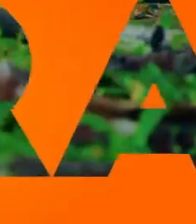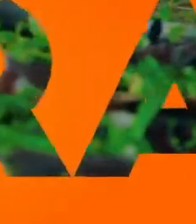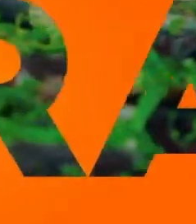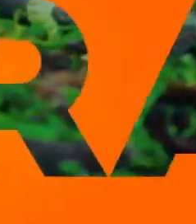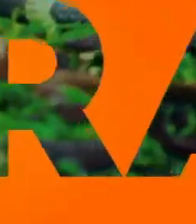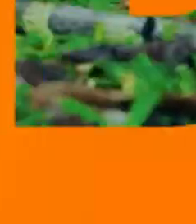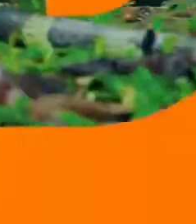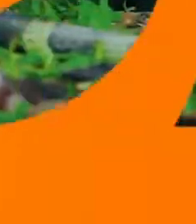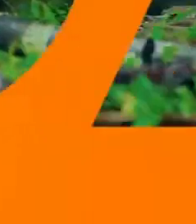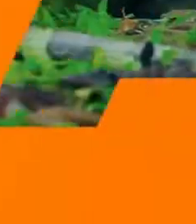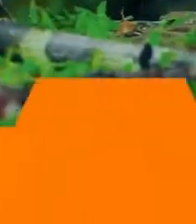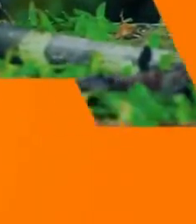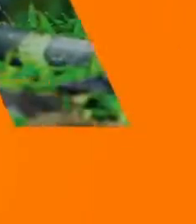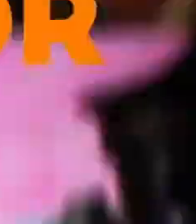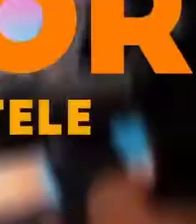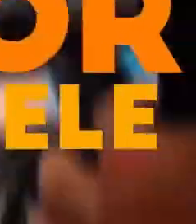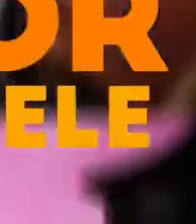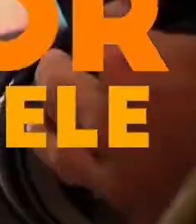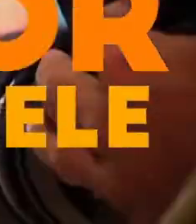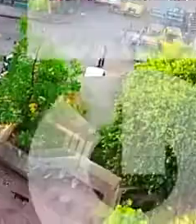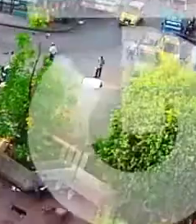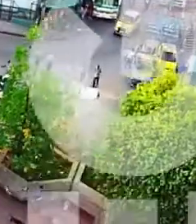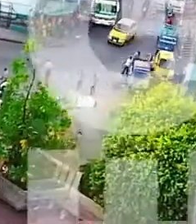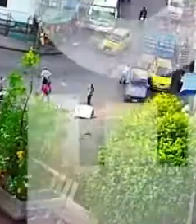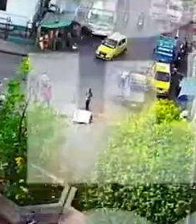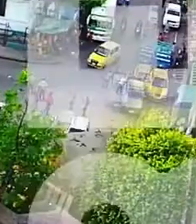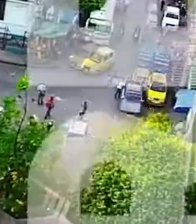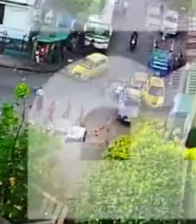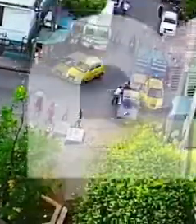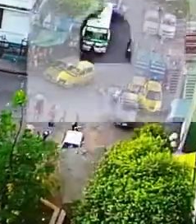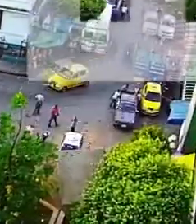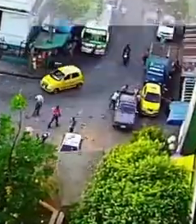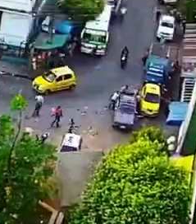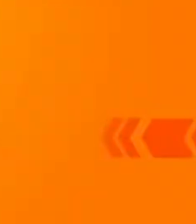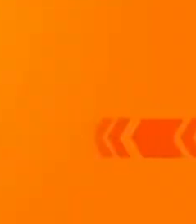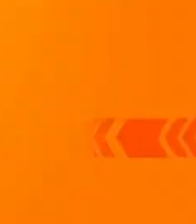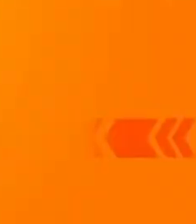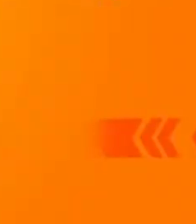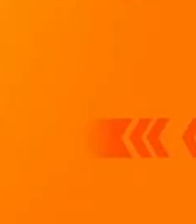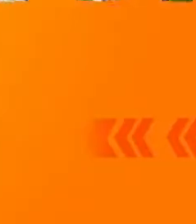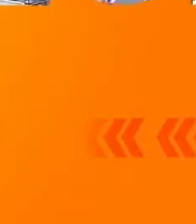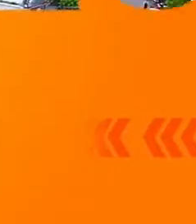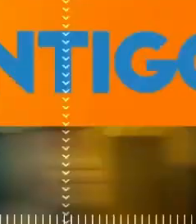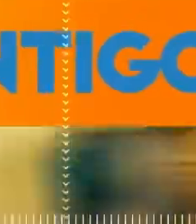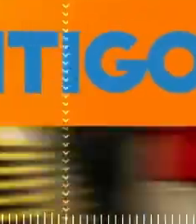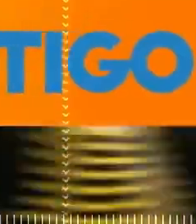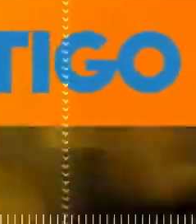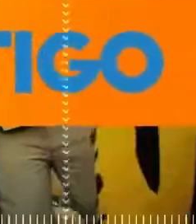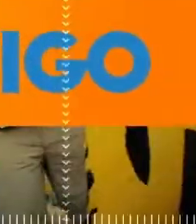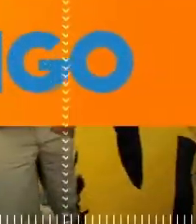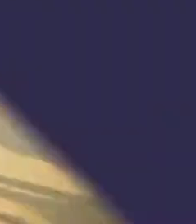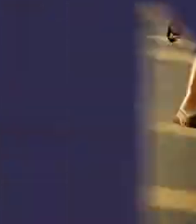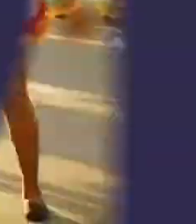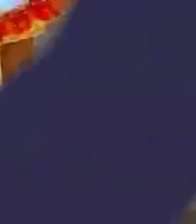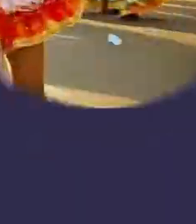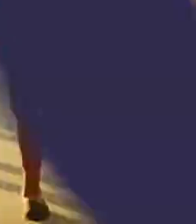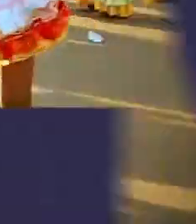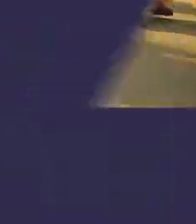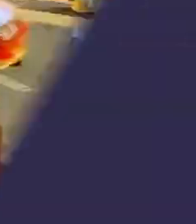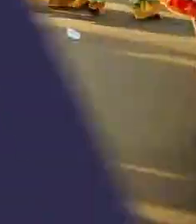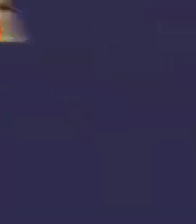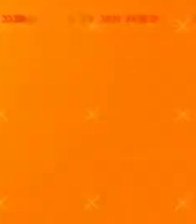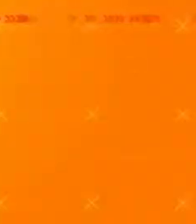Te alegra la vida. Es la mejor tele de nuestra región. Estamos contigo ahí